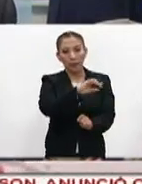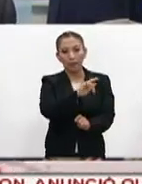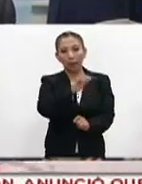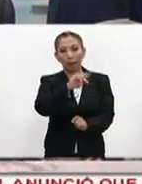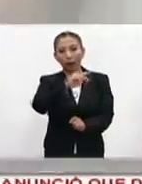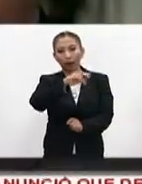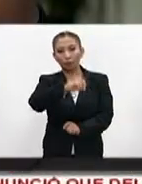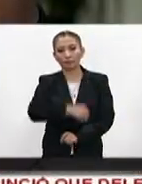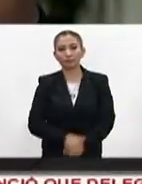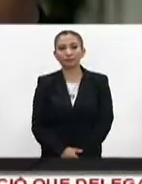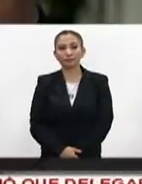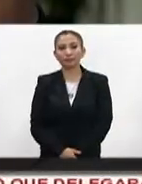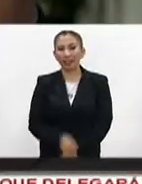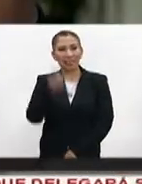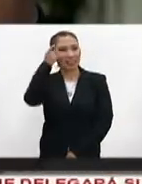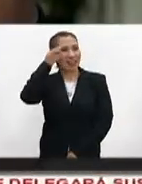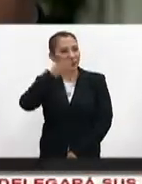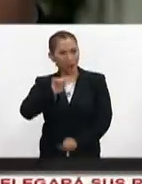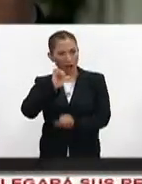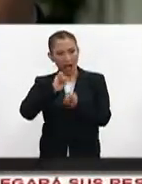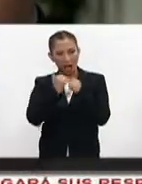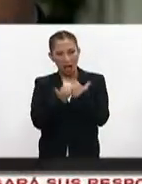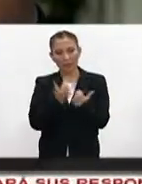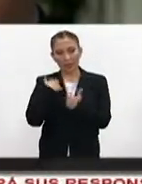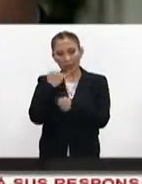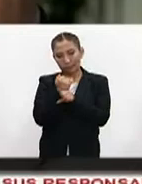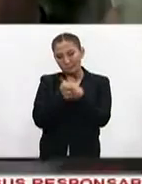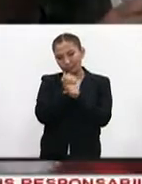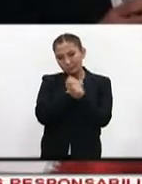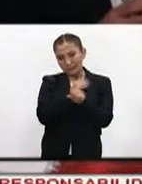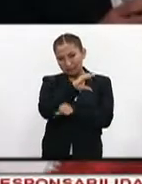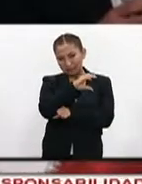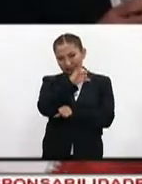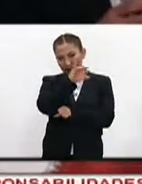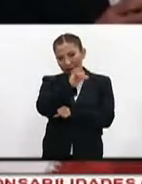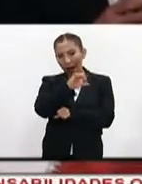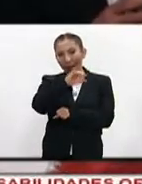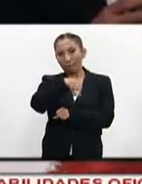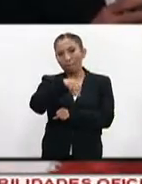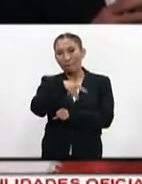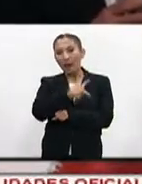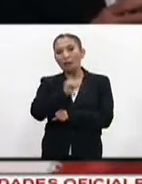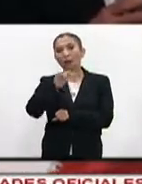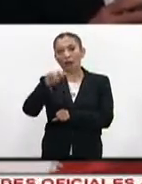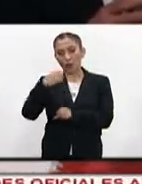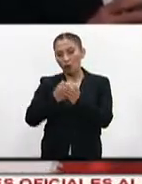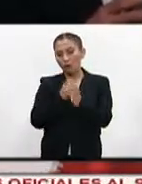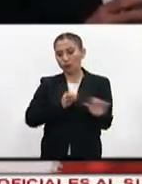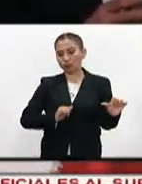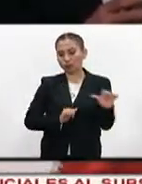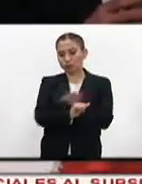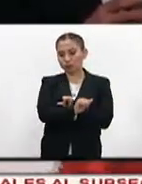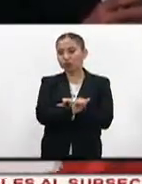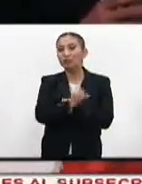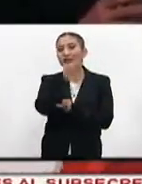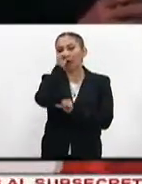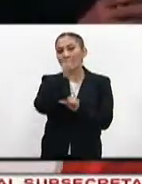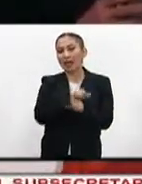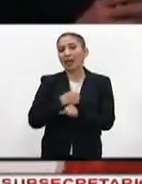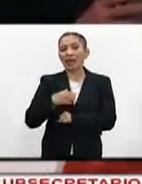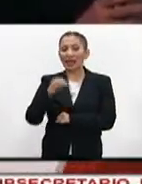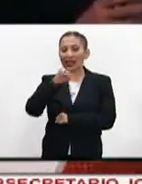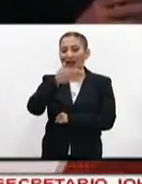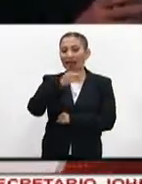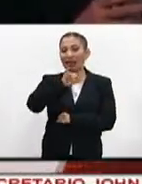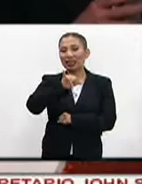Pompeo. El director de la Agencia Central de Inteligencia, precisamente Mike Pompeo, será el nuevo secretario de Estado, mientras que Gina